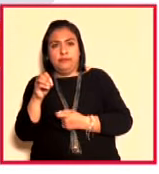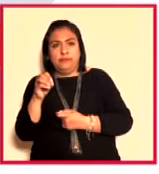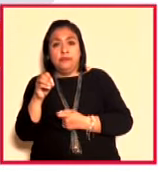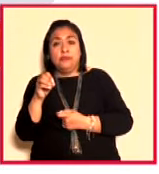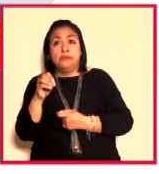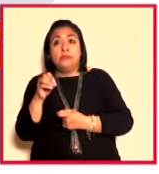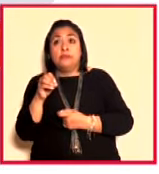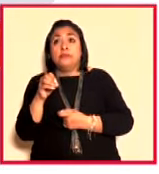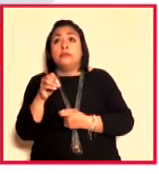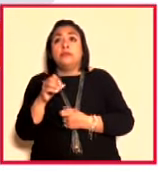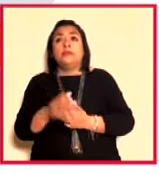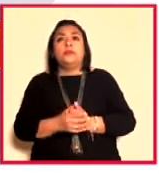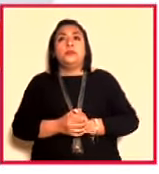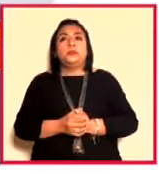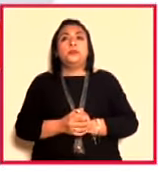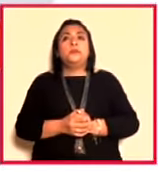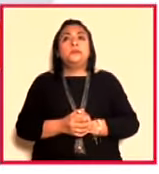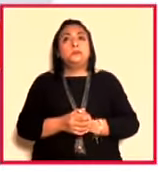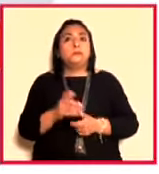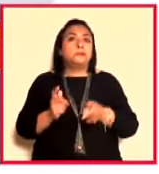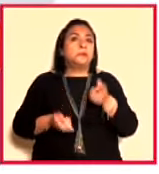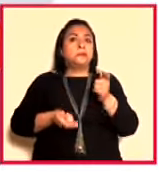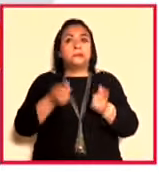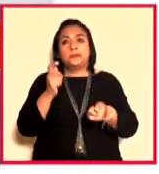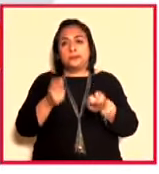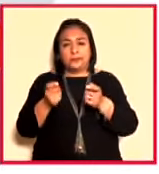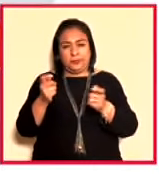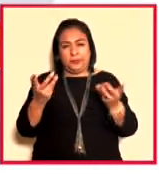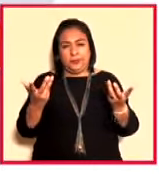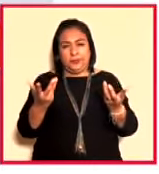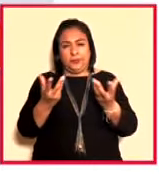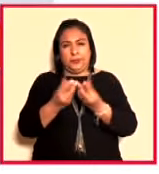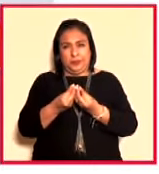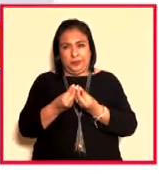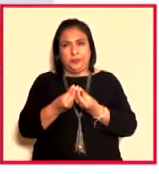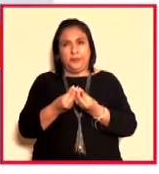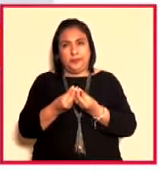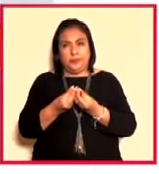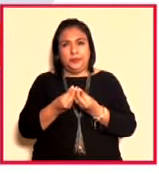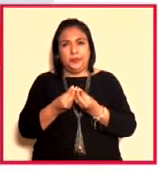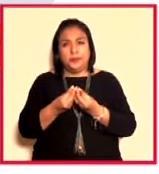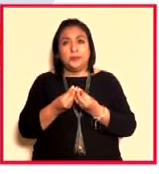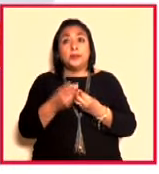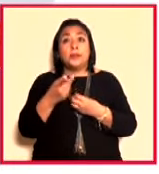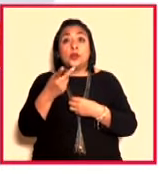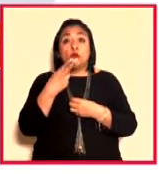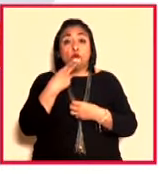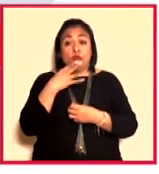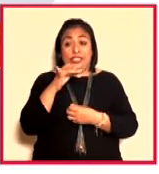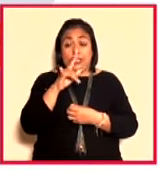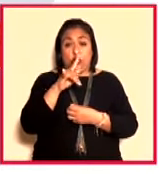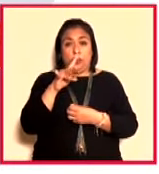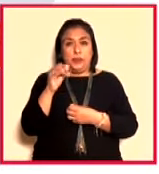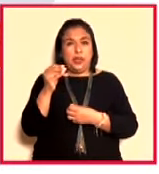Es una orquestación y el contrapunto de los instrumentos